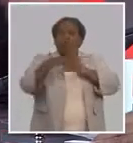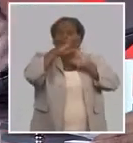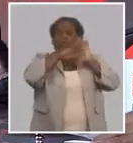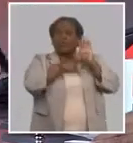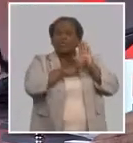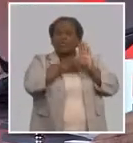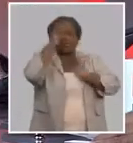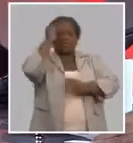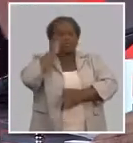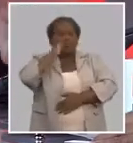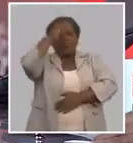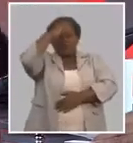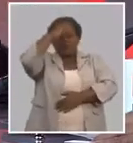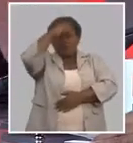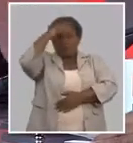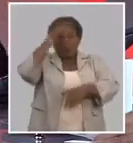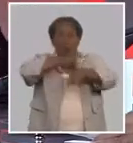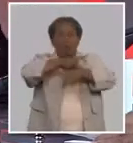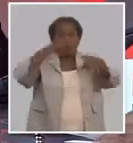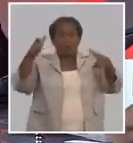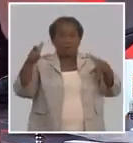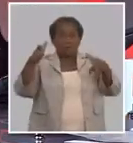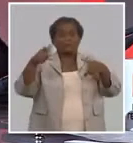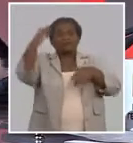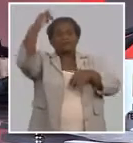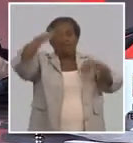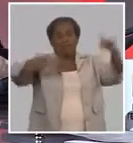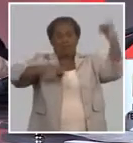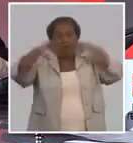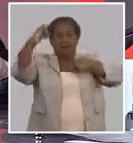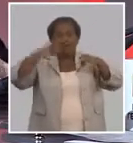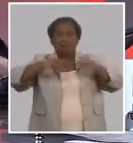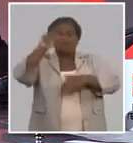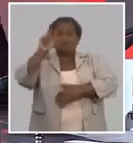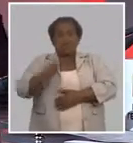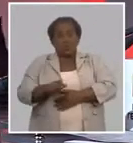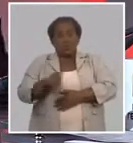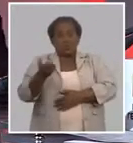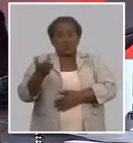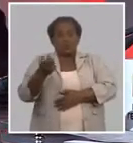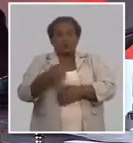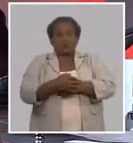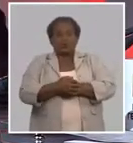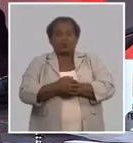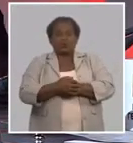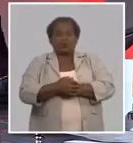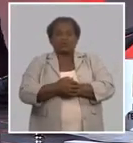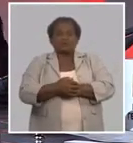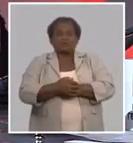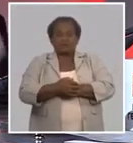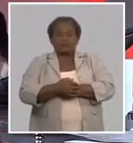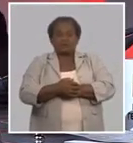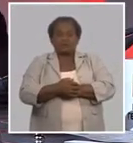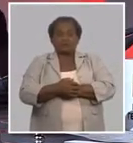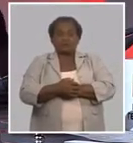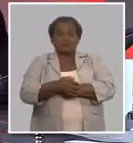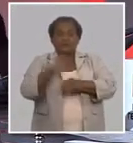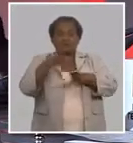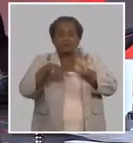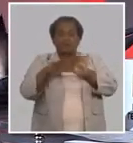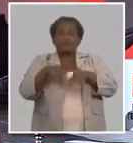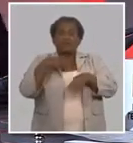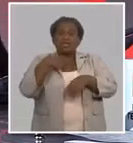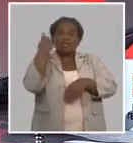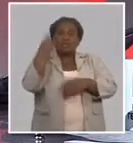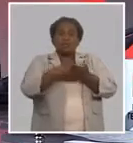semana se incrementen ese número de operaciones casi siempre vuelan más hacia nuestro país los fines de semana las aerolíneas que tienen a veces una